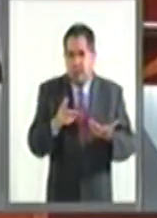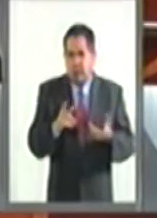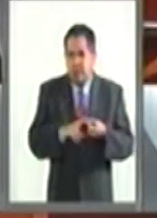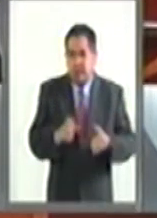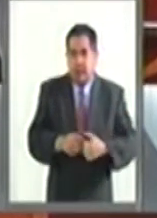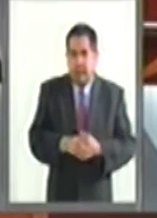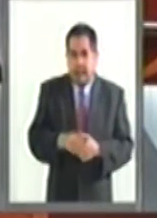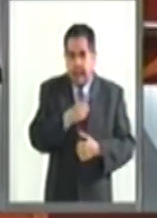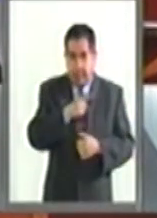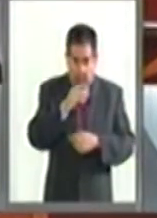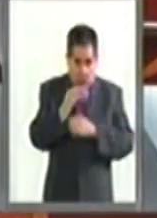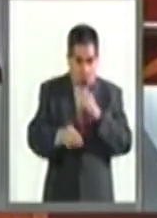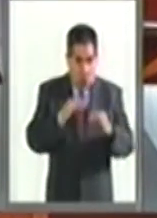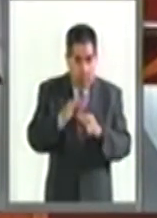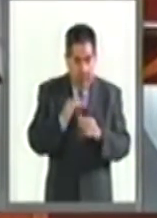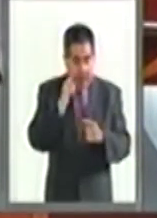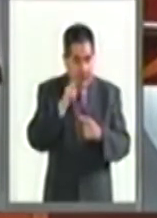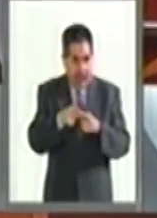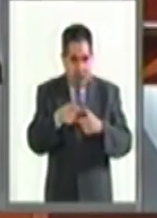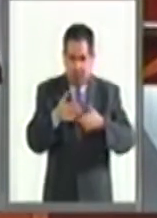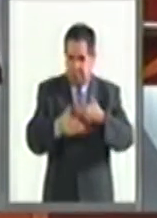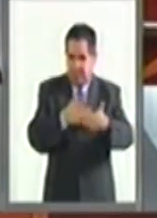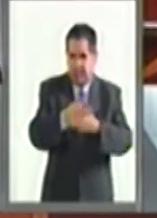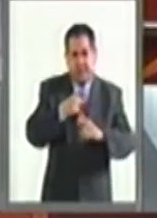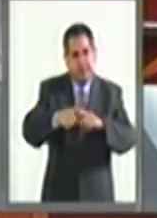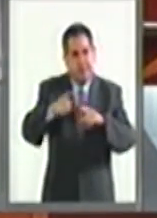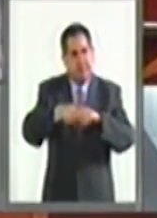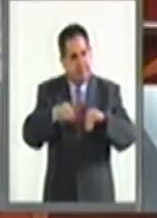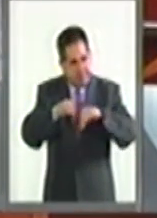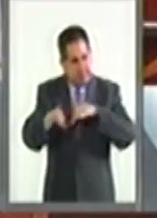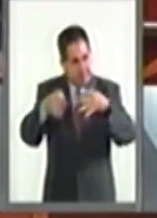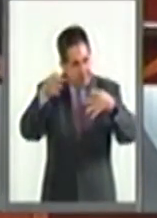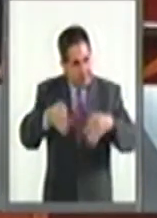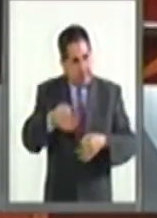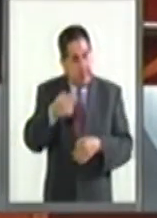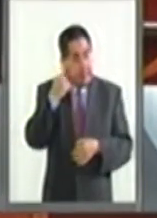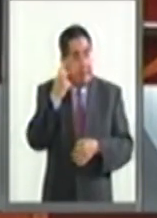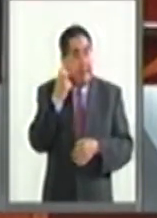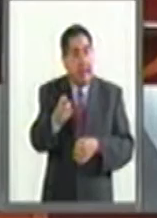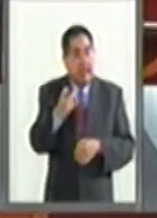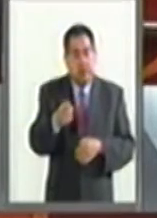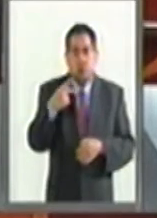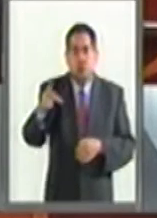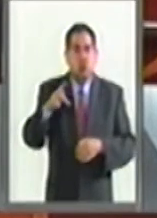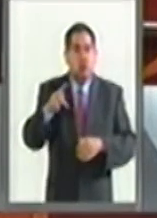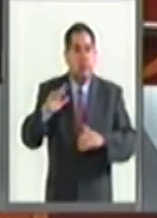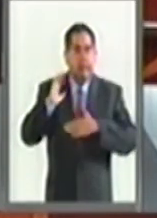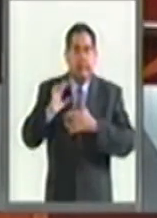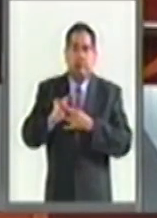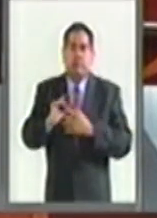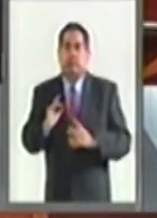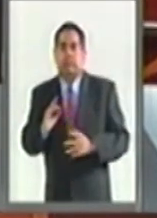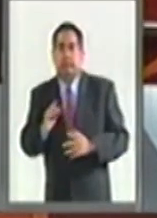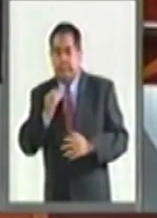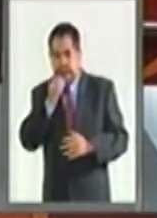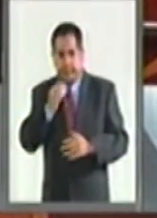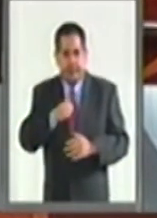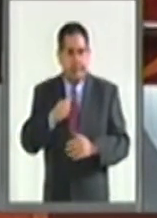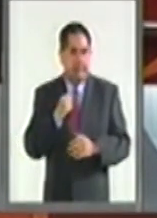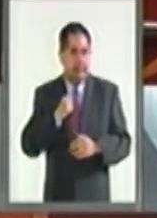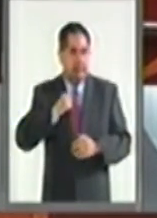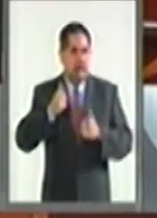lo que deberían fungir en el desempeño de sus funciones públicas, ya que esos compromisos los obligarán a